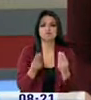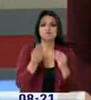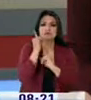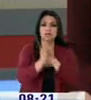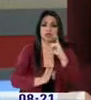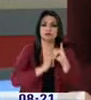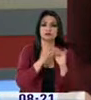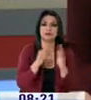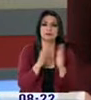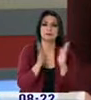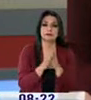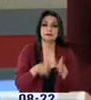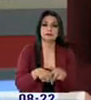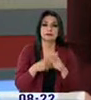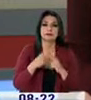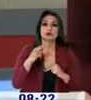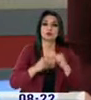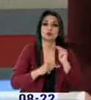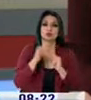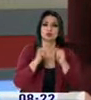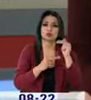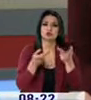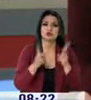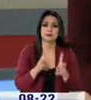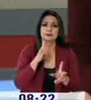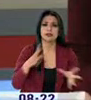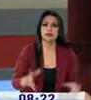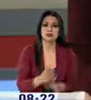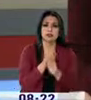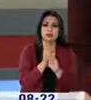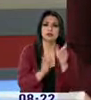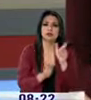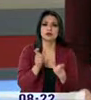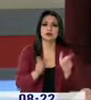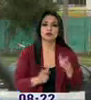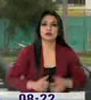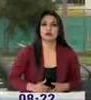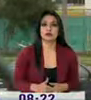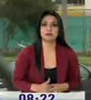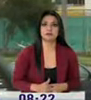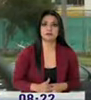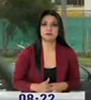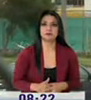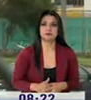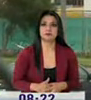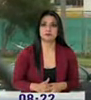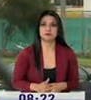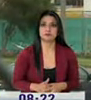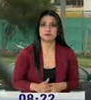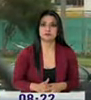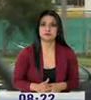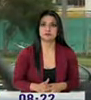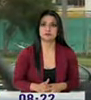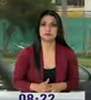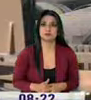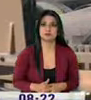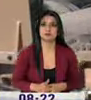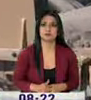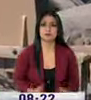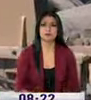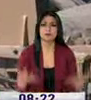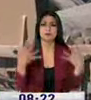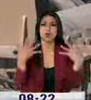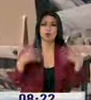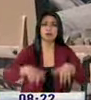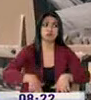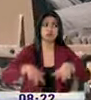que se aplicaron desde el inicio de su construcción y como una medida de seguridad para la ciudadanía. Luego de conocer que una mega obra